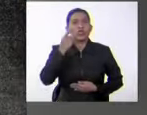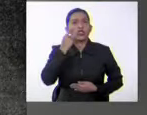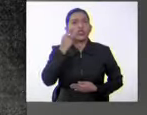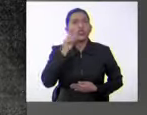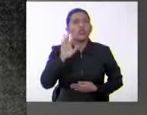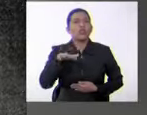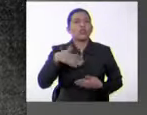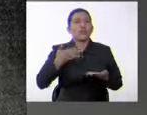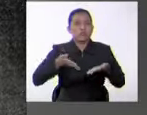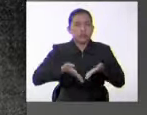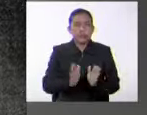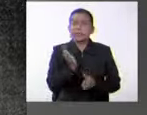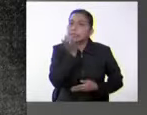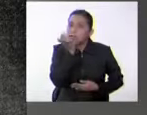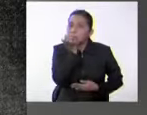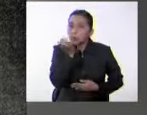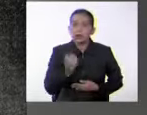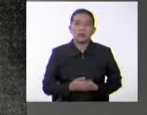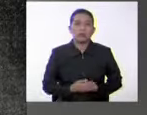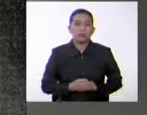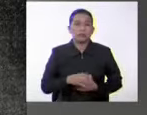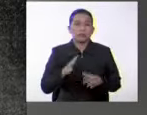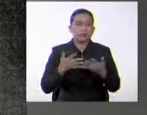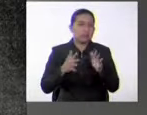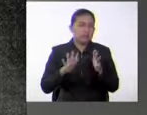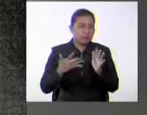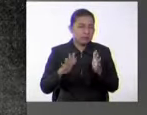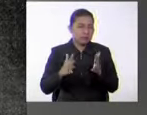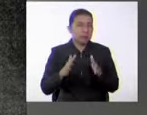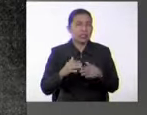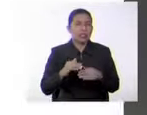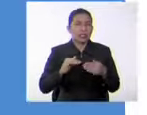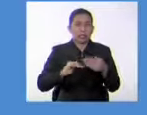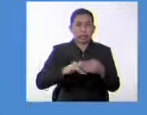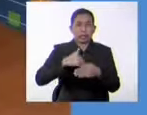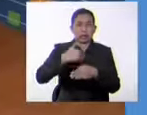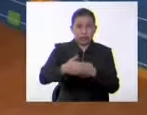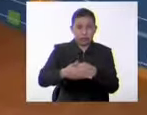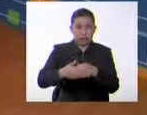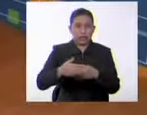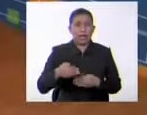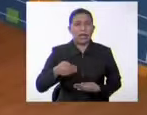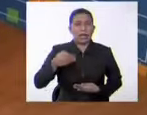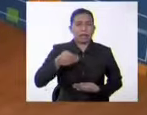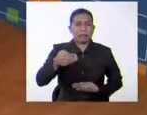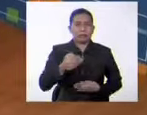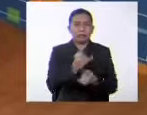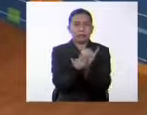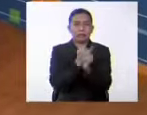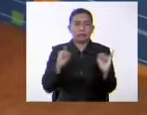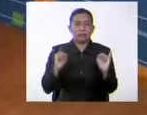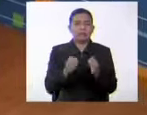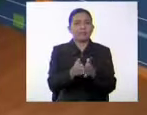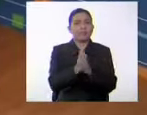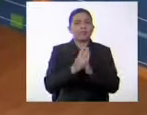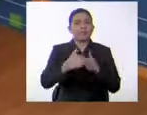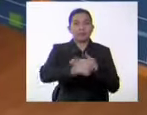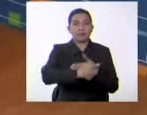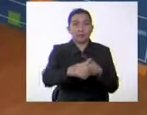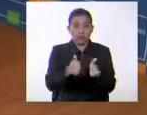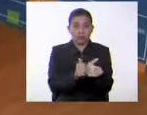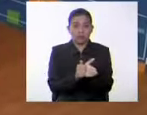que en 1823, 2 años después de la Declaración de Independencia, pide a la Asamblea